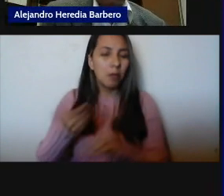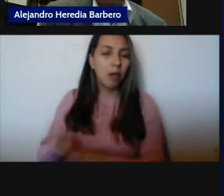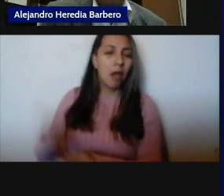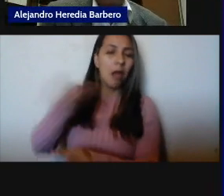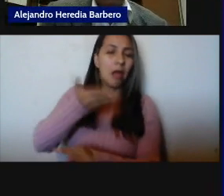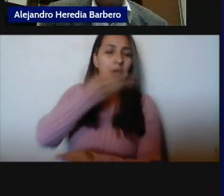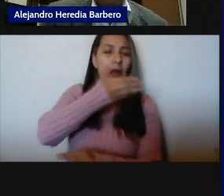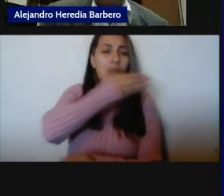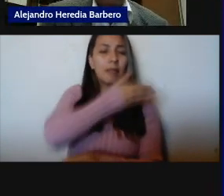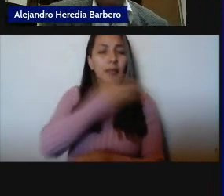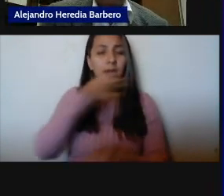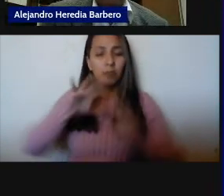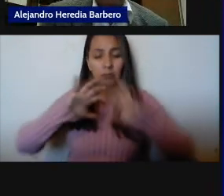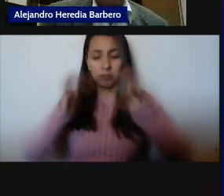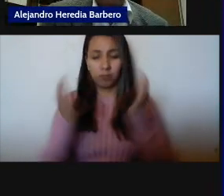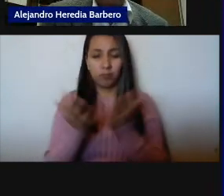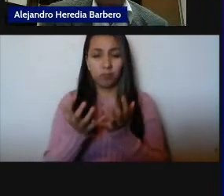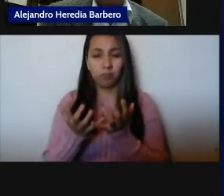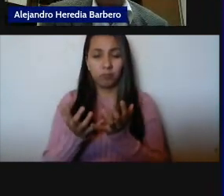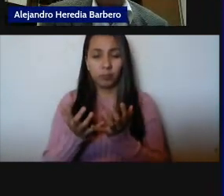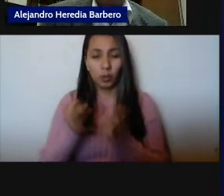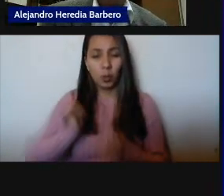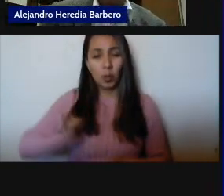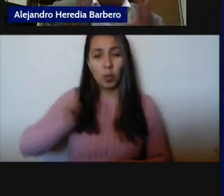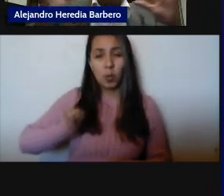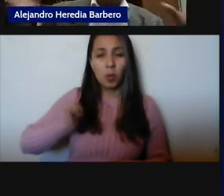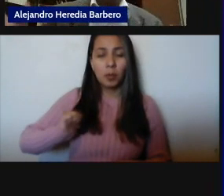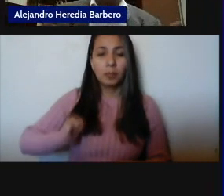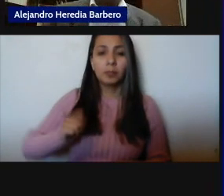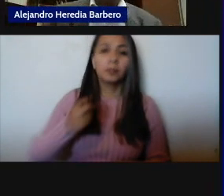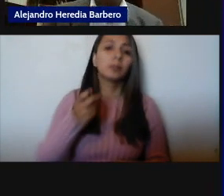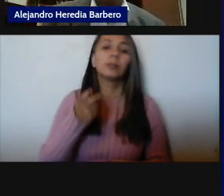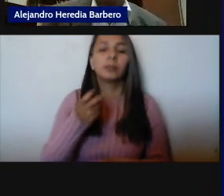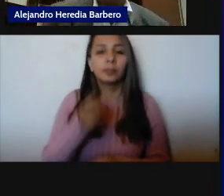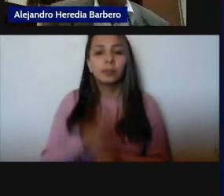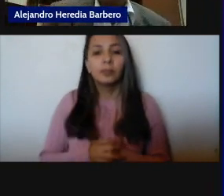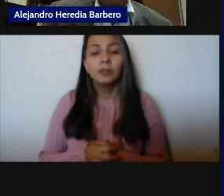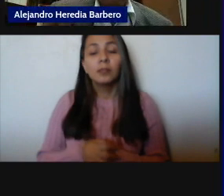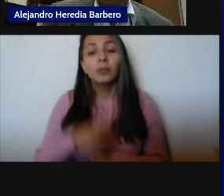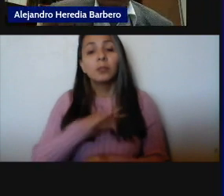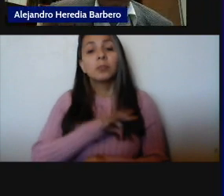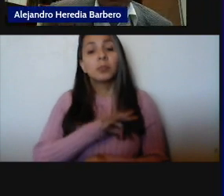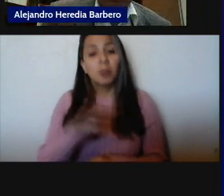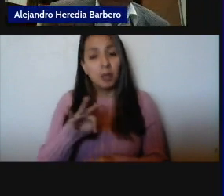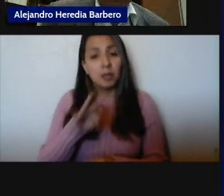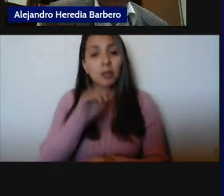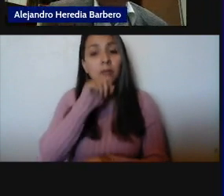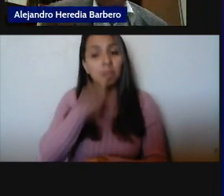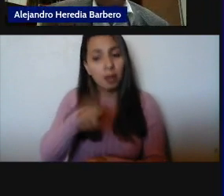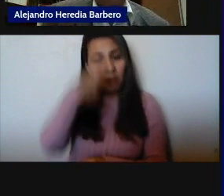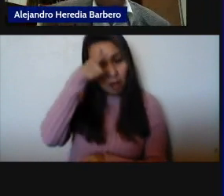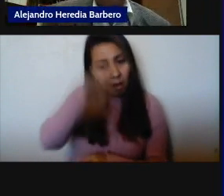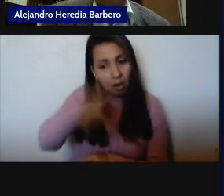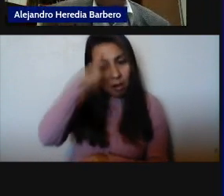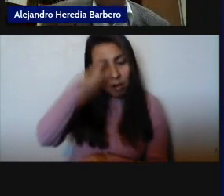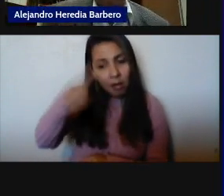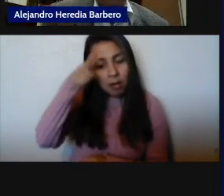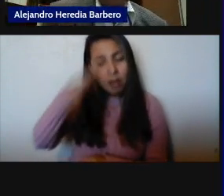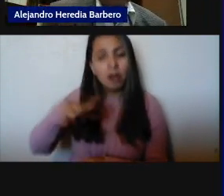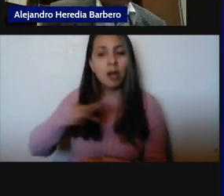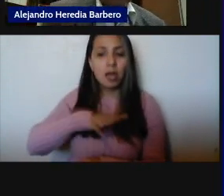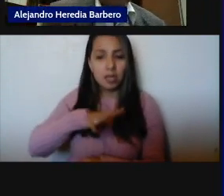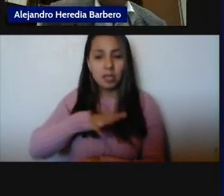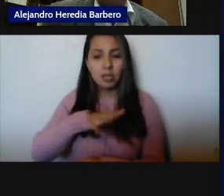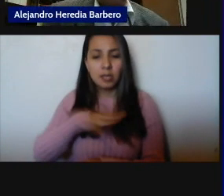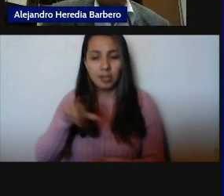primitiva. Estas condiciones físico-químicas de forma general podemos hallarlas también